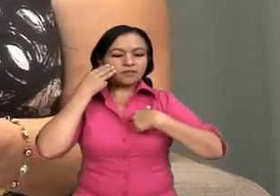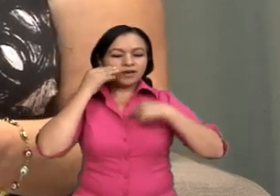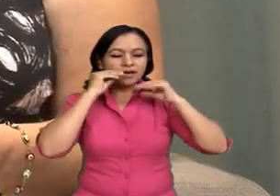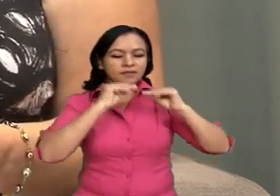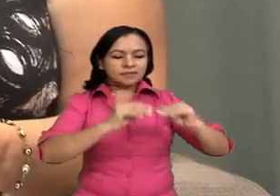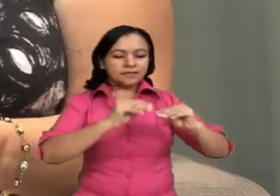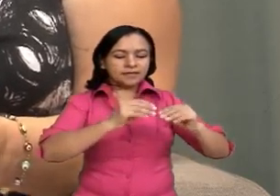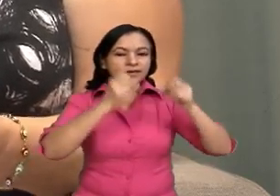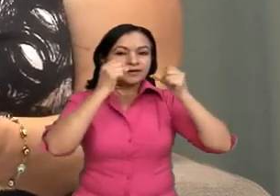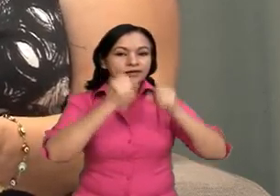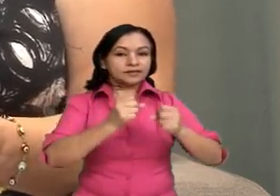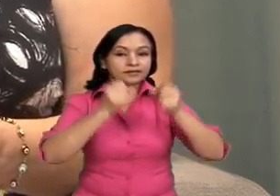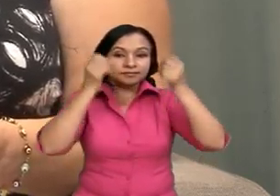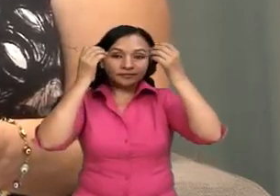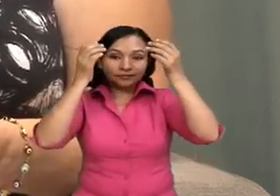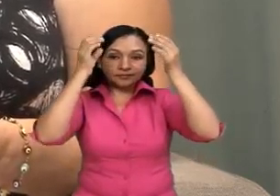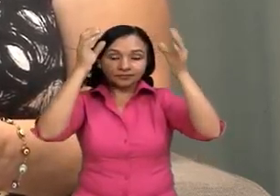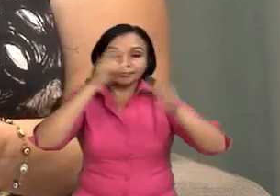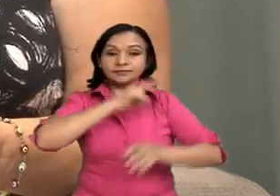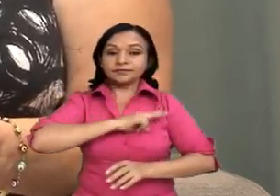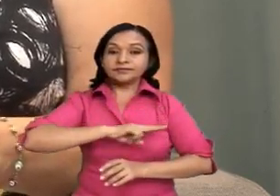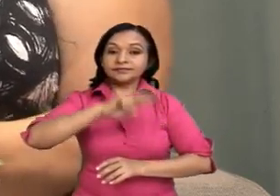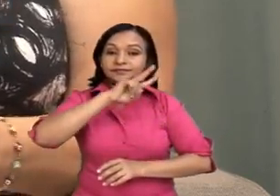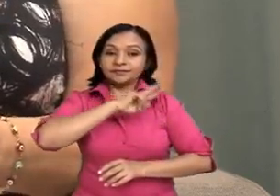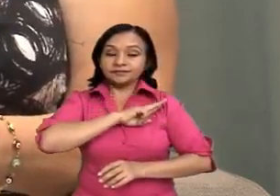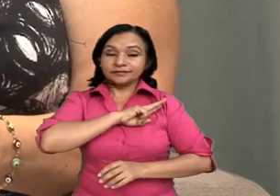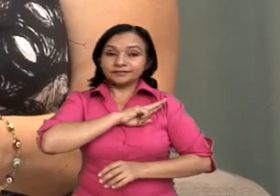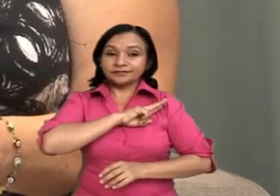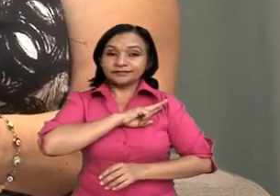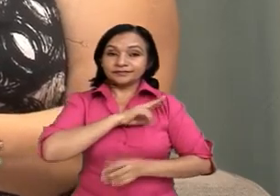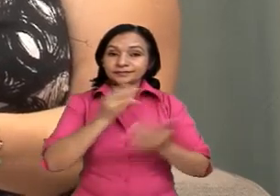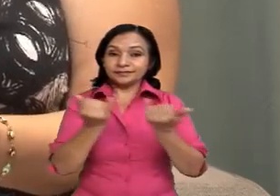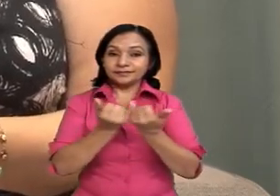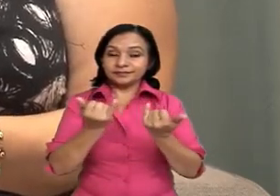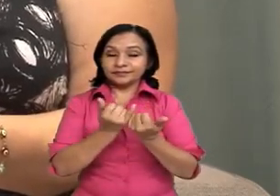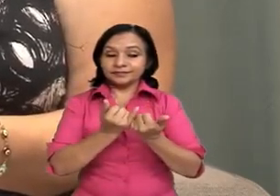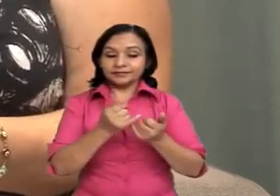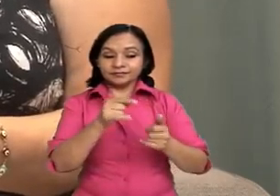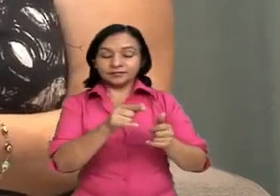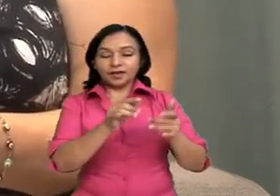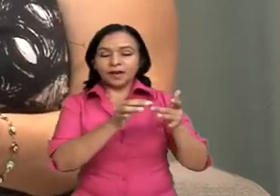Esa cultura de valor que le hemos creado, como que fuera el ser